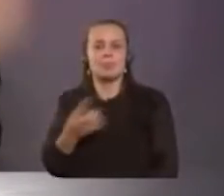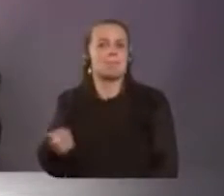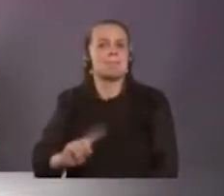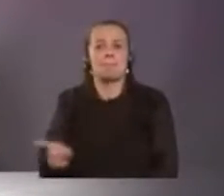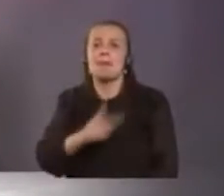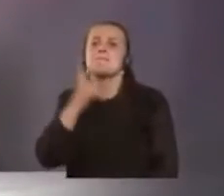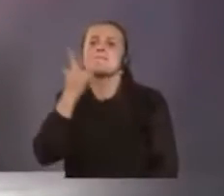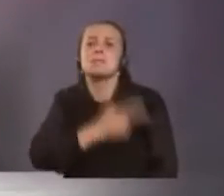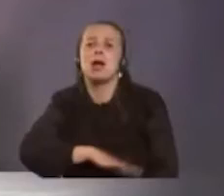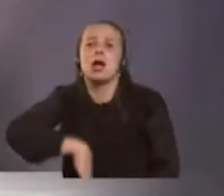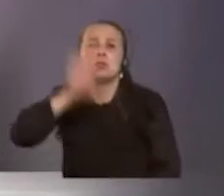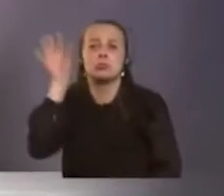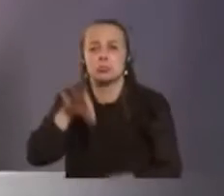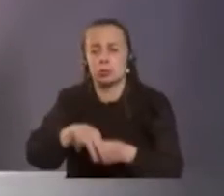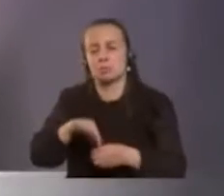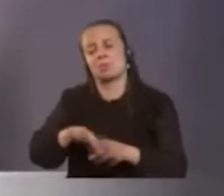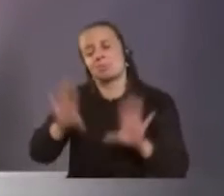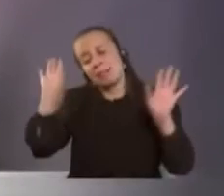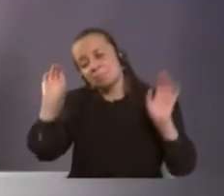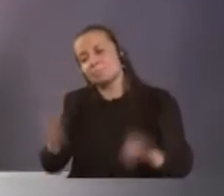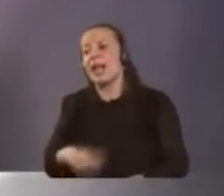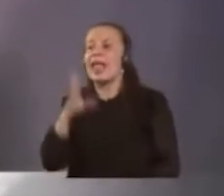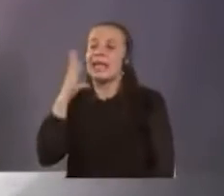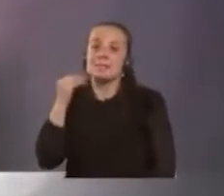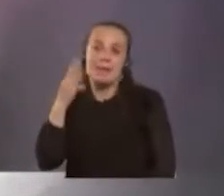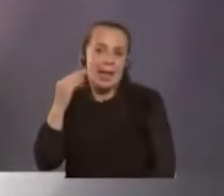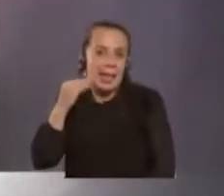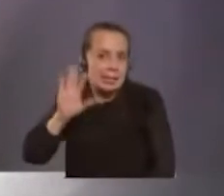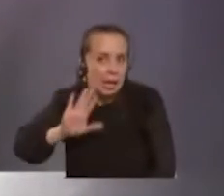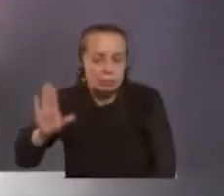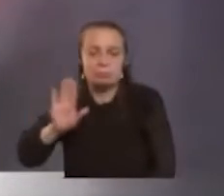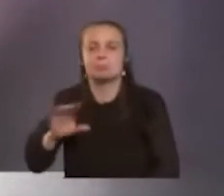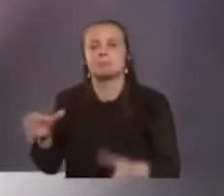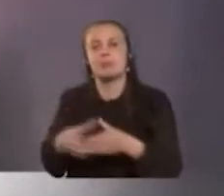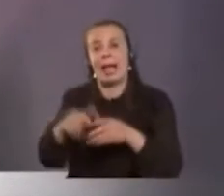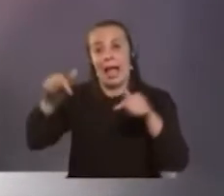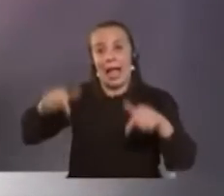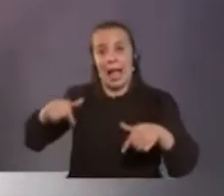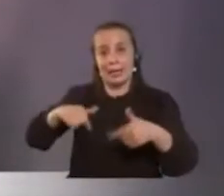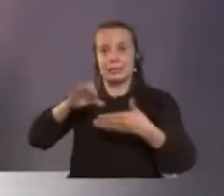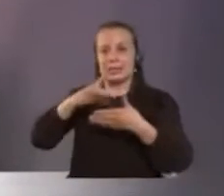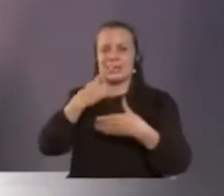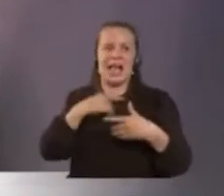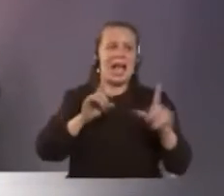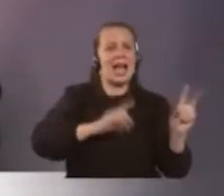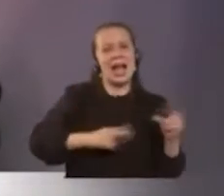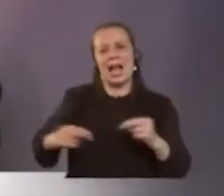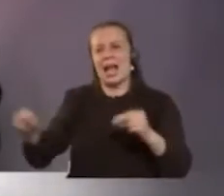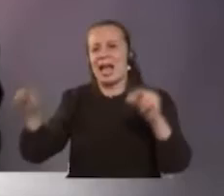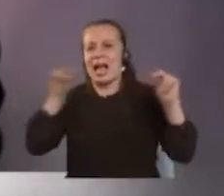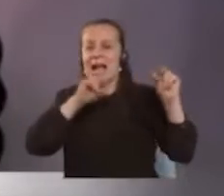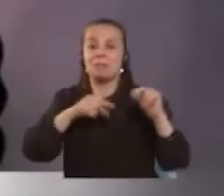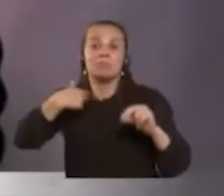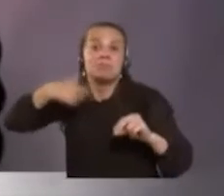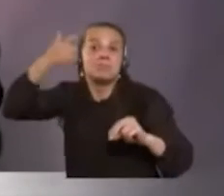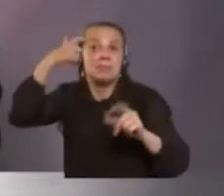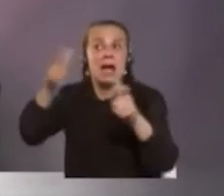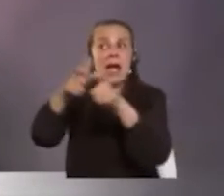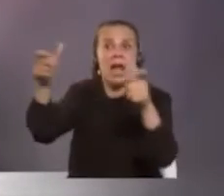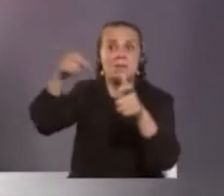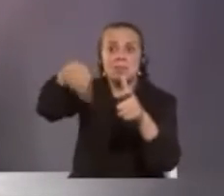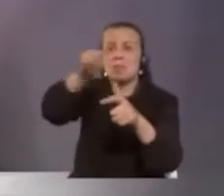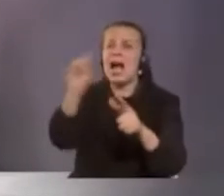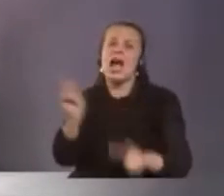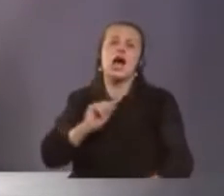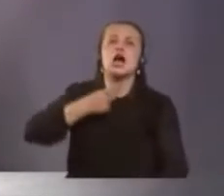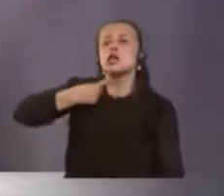Bueno, después de esa experiencia, entonces aquí se engavetó el voto electrónico porque probablemente a las mayorías no les gustó. Yo